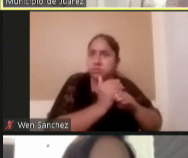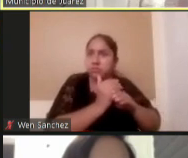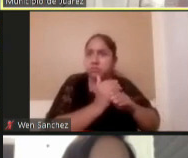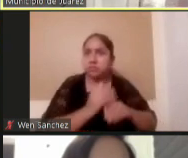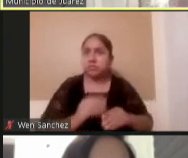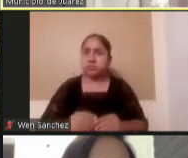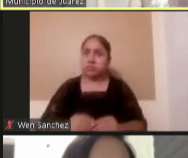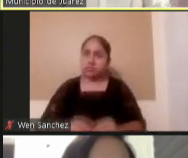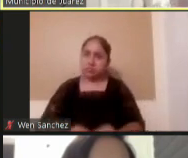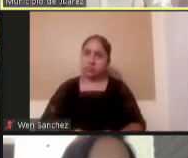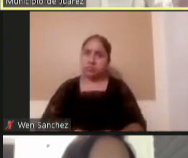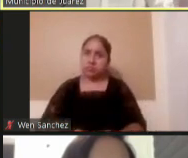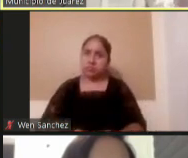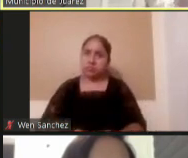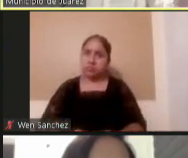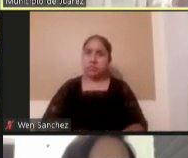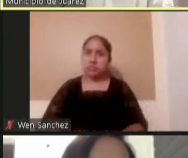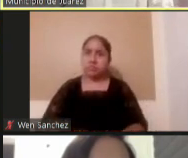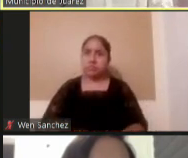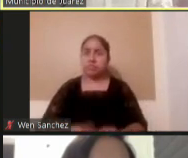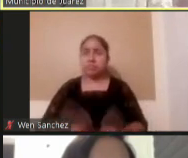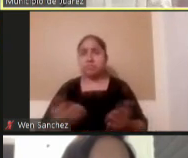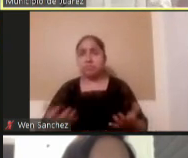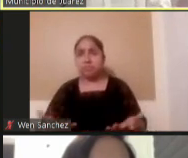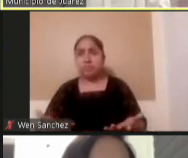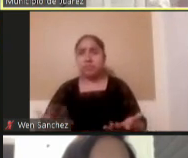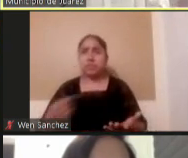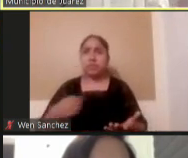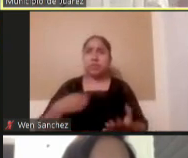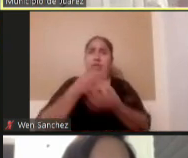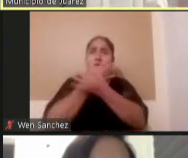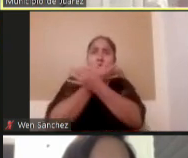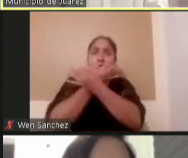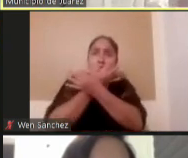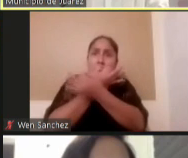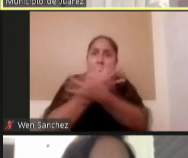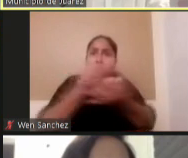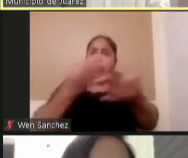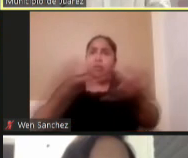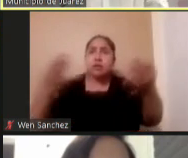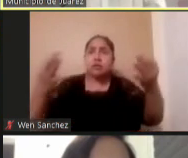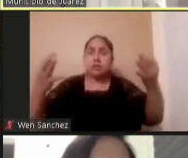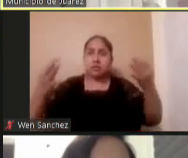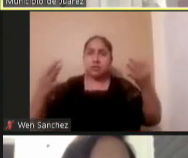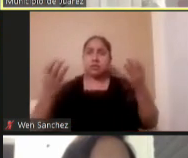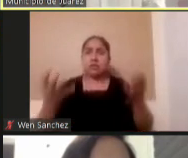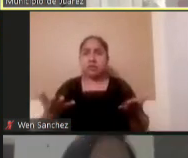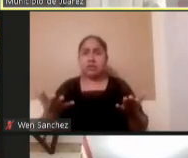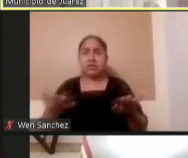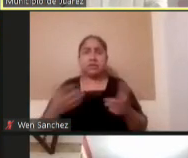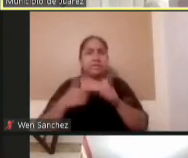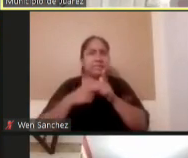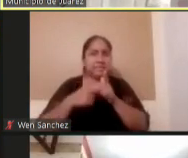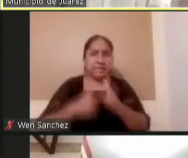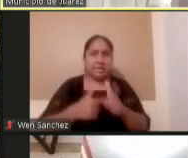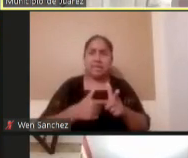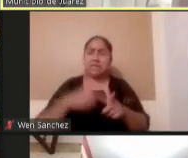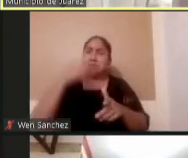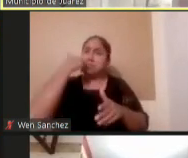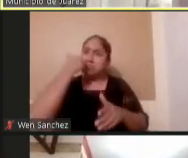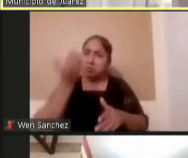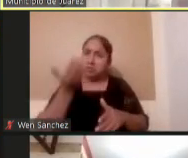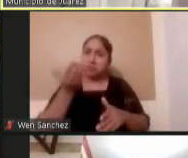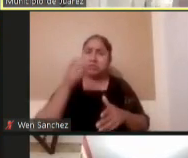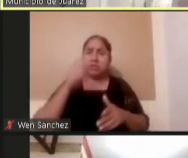la ciudadanía. El mensaje para ellos es que en la lucha contra la delincuencia estamos